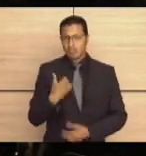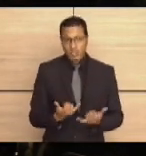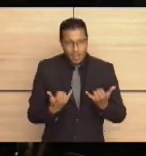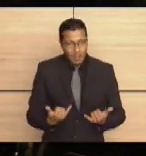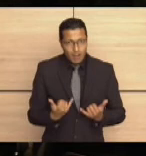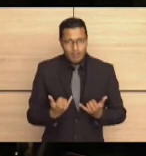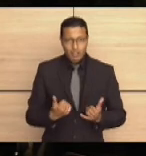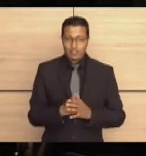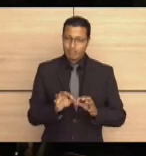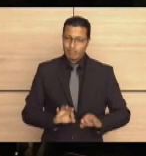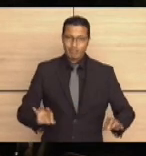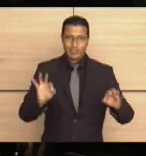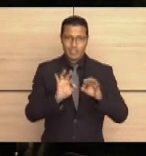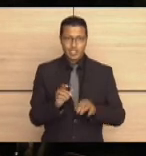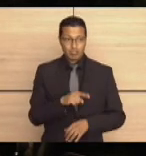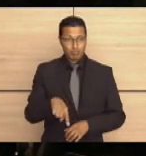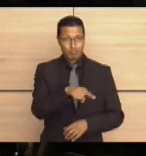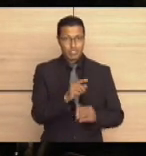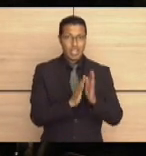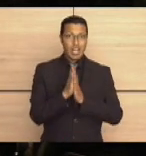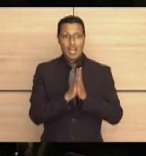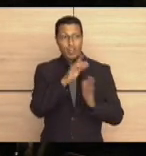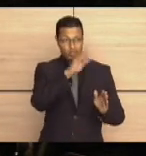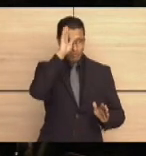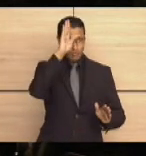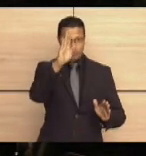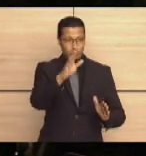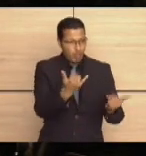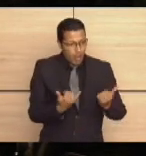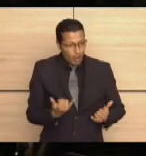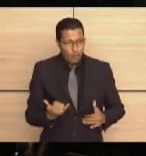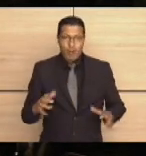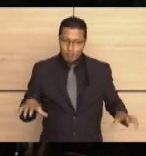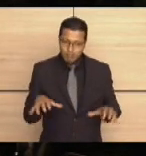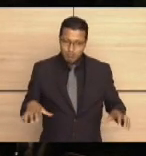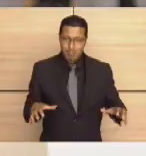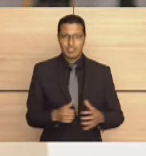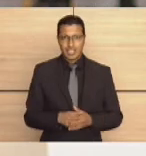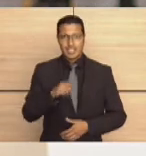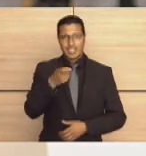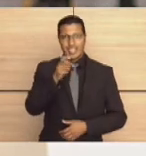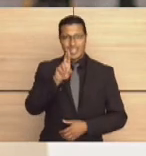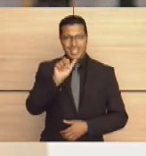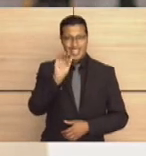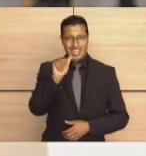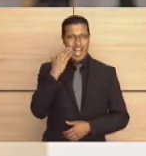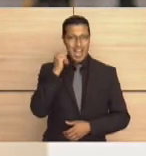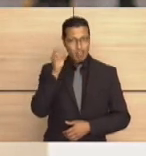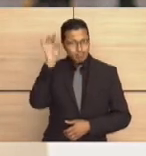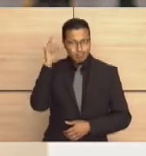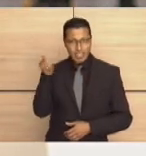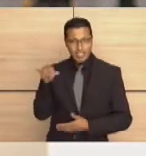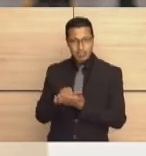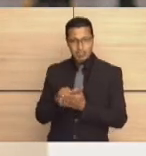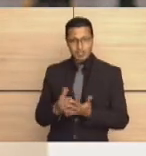ahora, ustedes no son la esperanza, no son el futuro, son el presente. Creo que Greta nos está mostrando que los cambios tienen